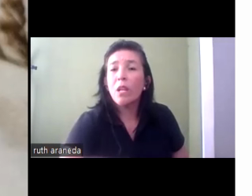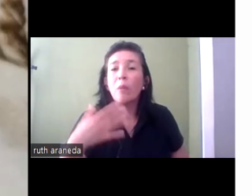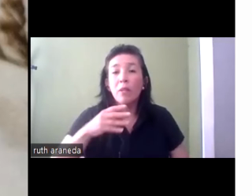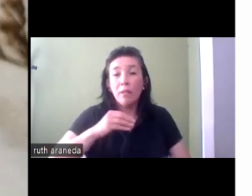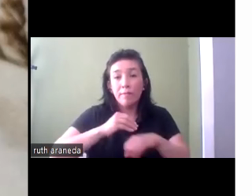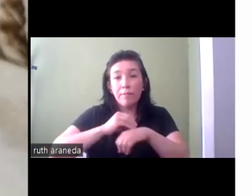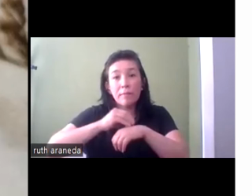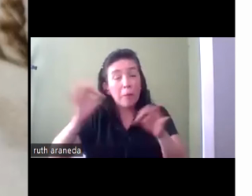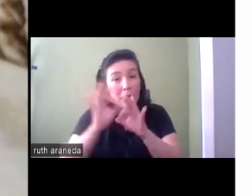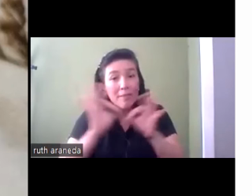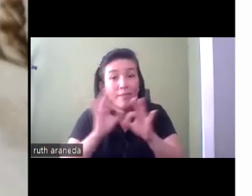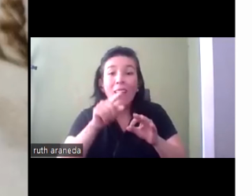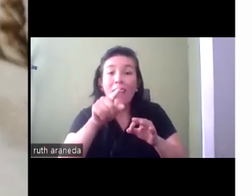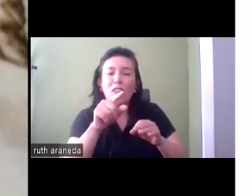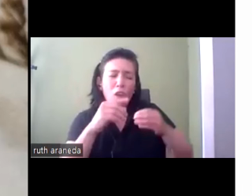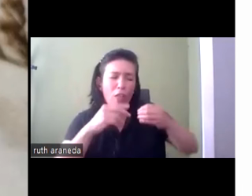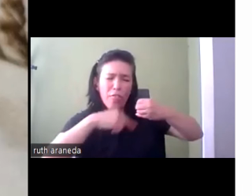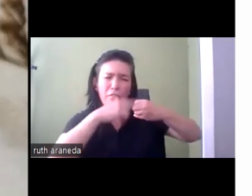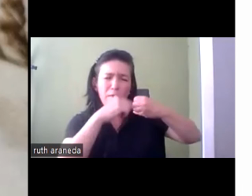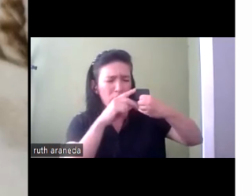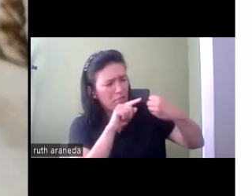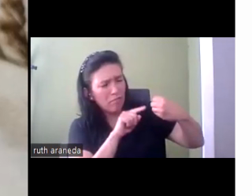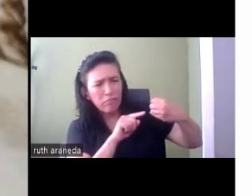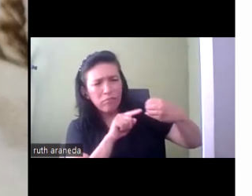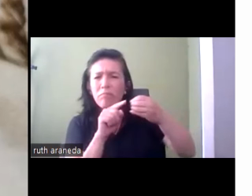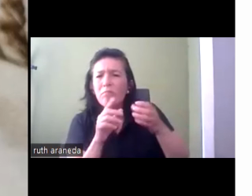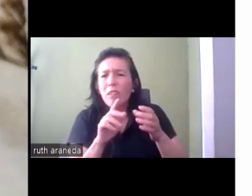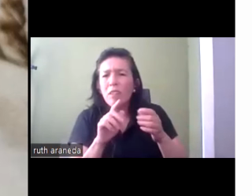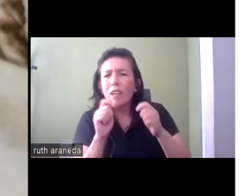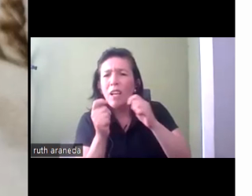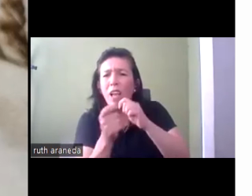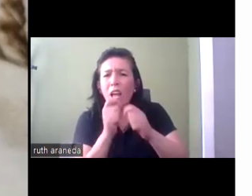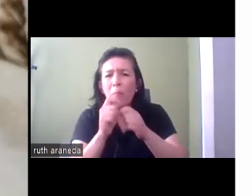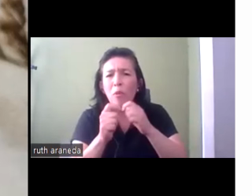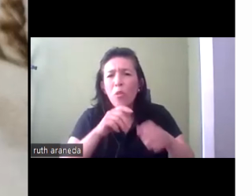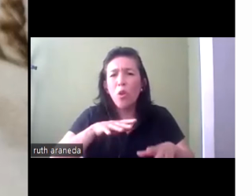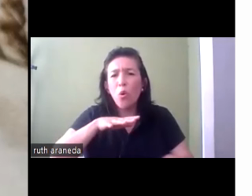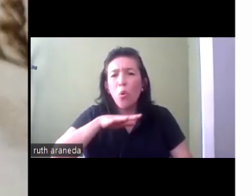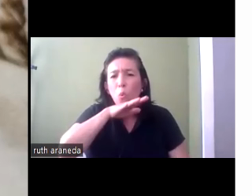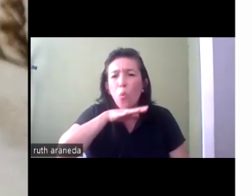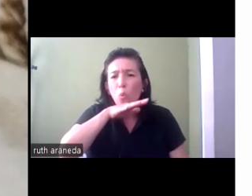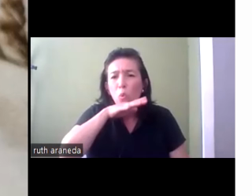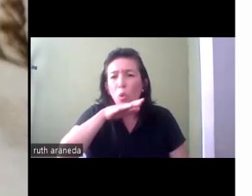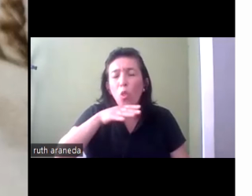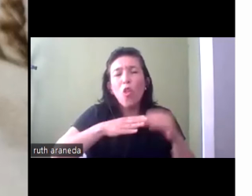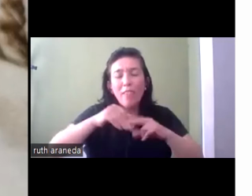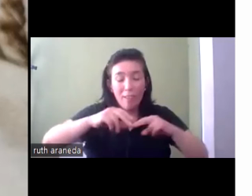este esquema posee ciertos desajustes en cuanto a su aplicabilidad en el registro